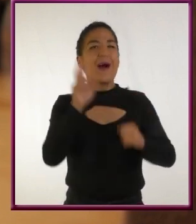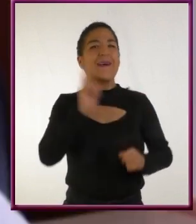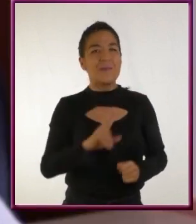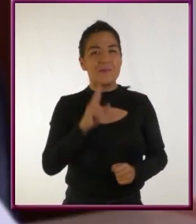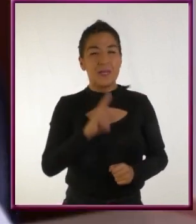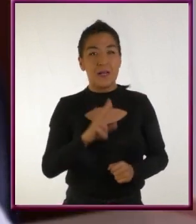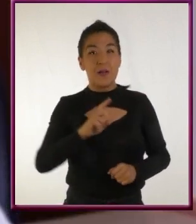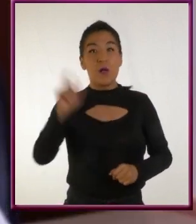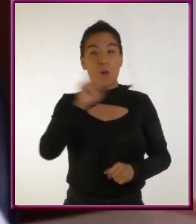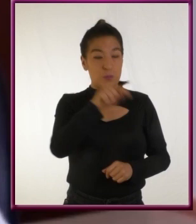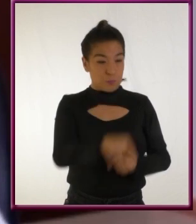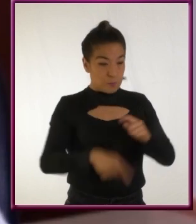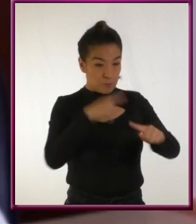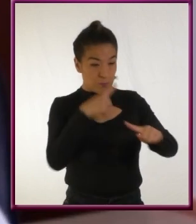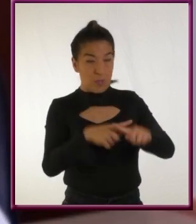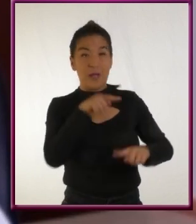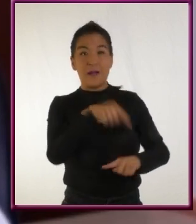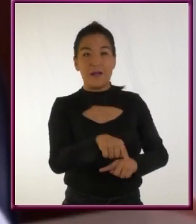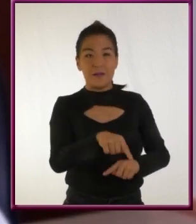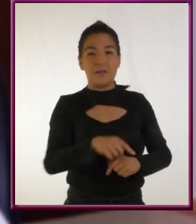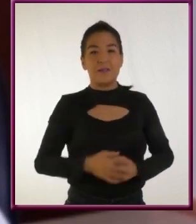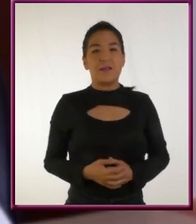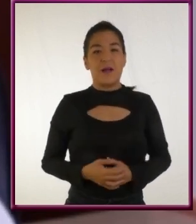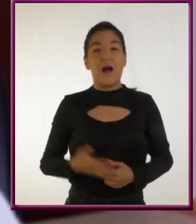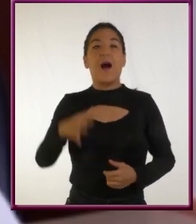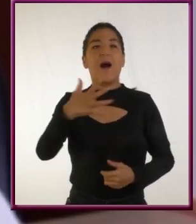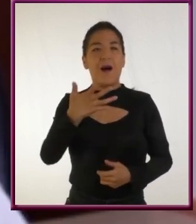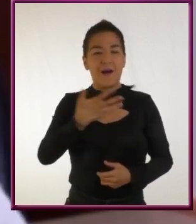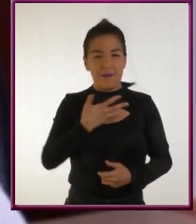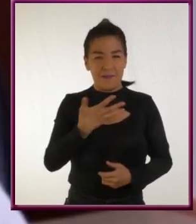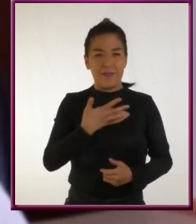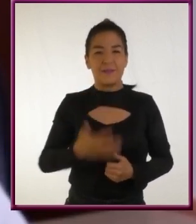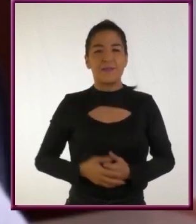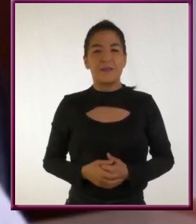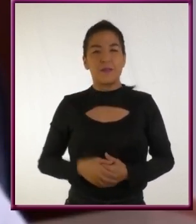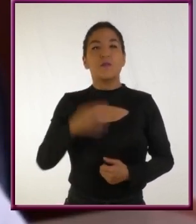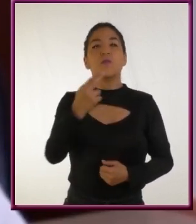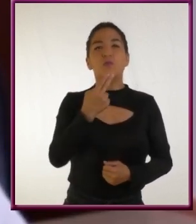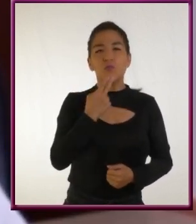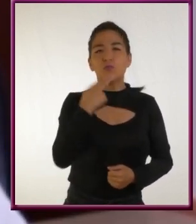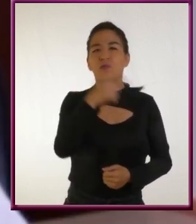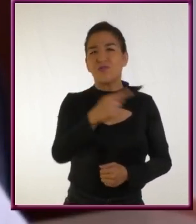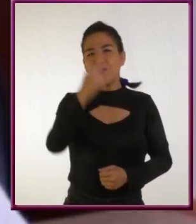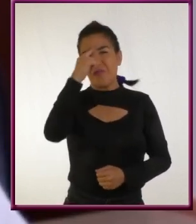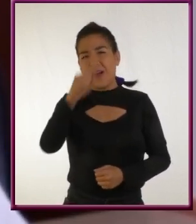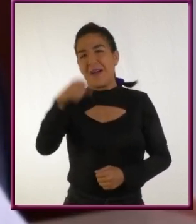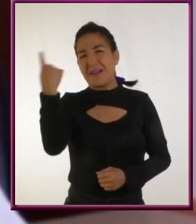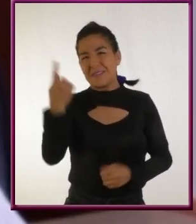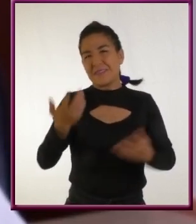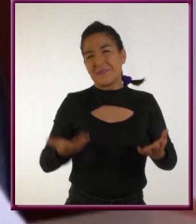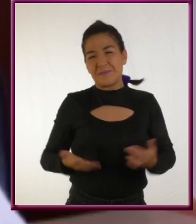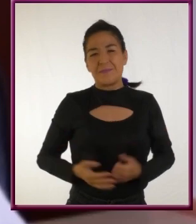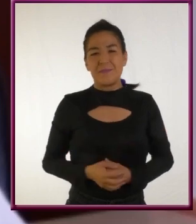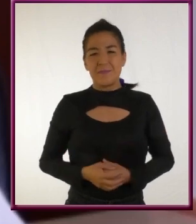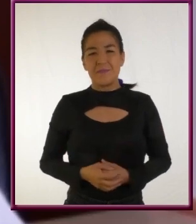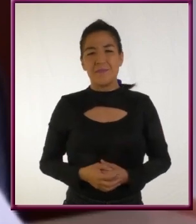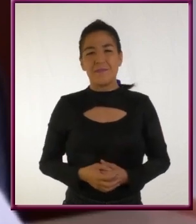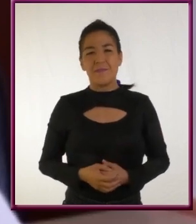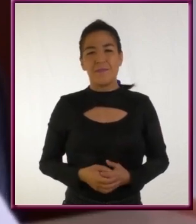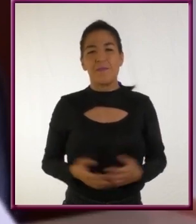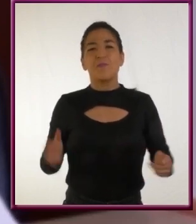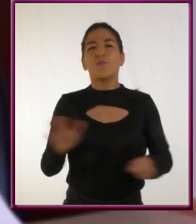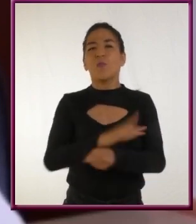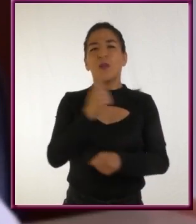estas. Y entonces la tabla de multiplicar sí que tiene una utilidad práctica